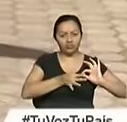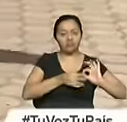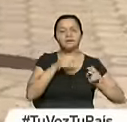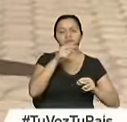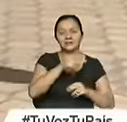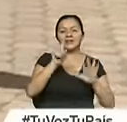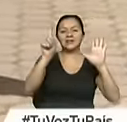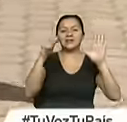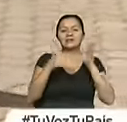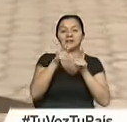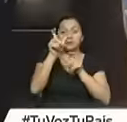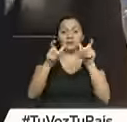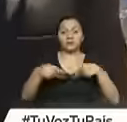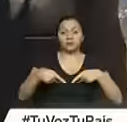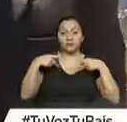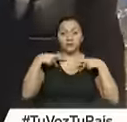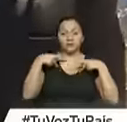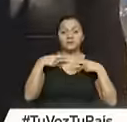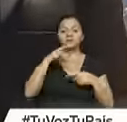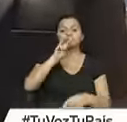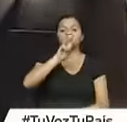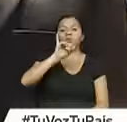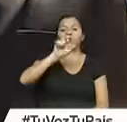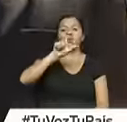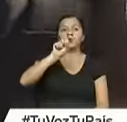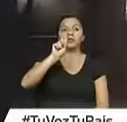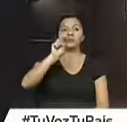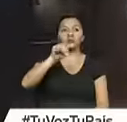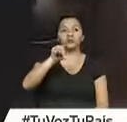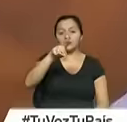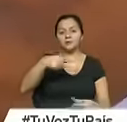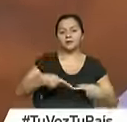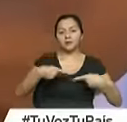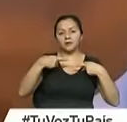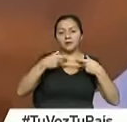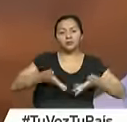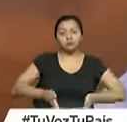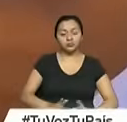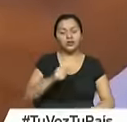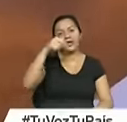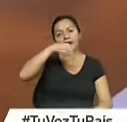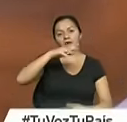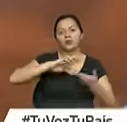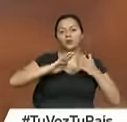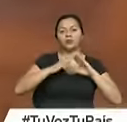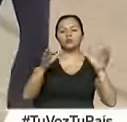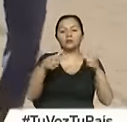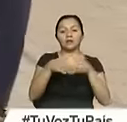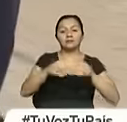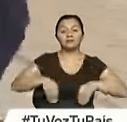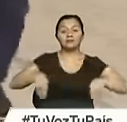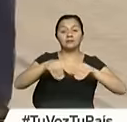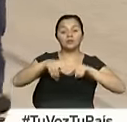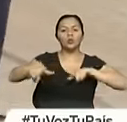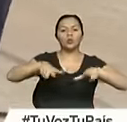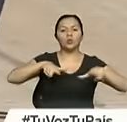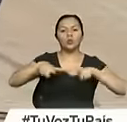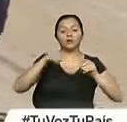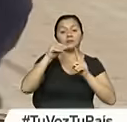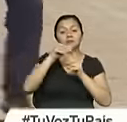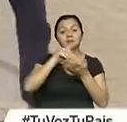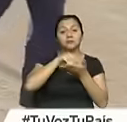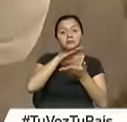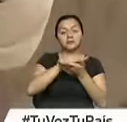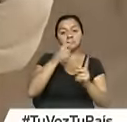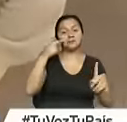6.000 personas. Wilson Chiliquinga nació en esta comuna considerada como uno de los territorios en los cuales aún